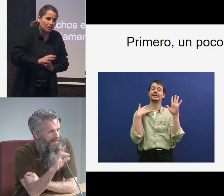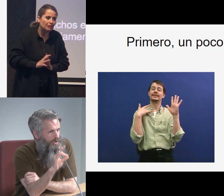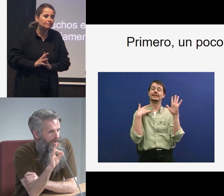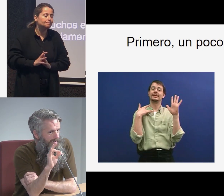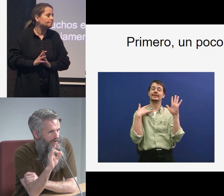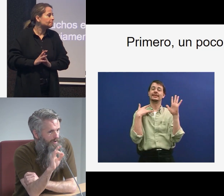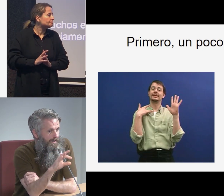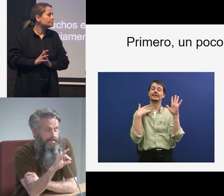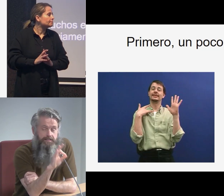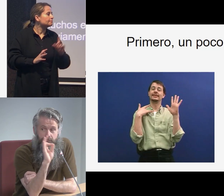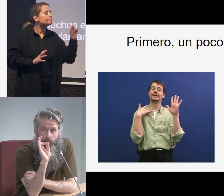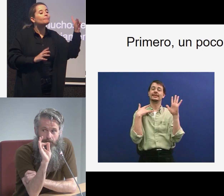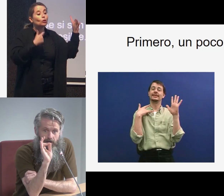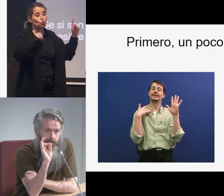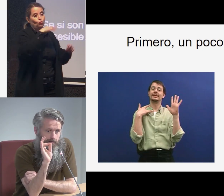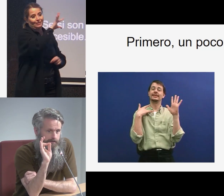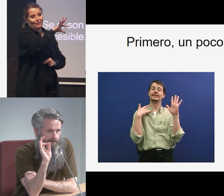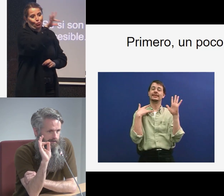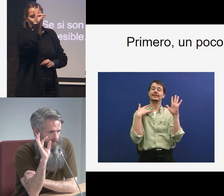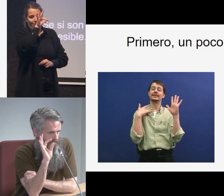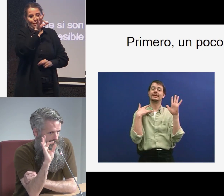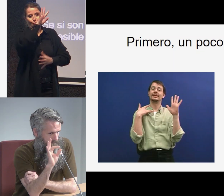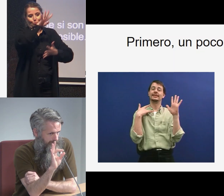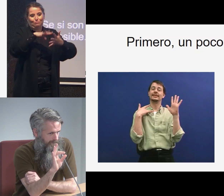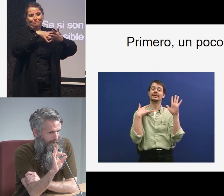Obviamente he escogido este poema